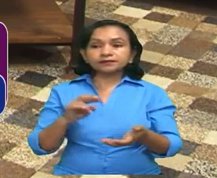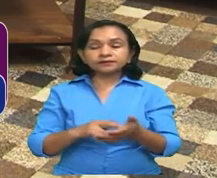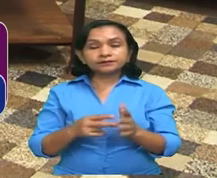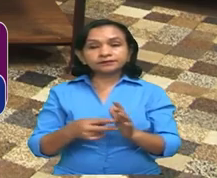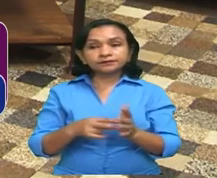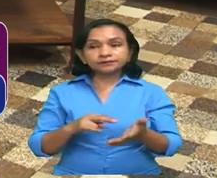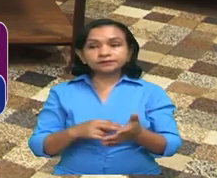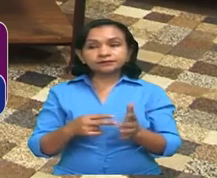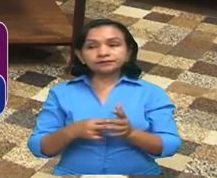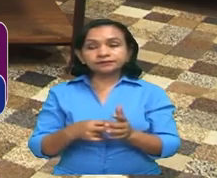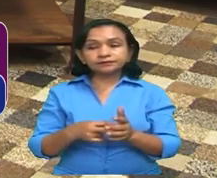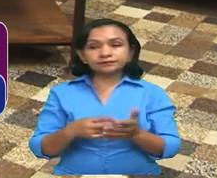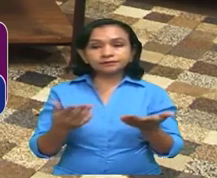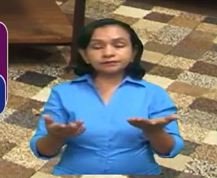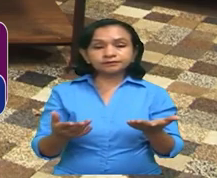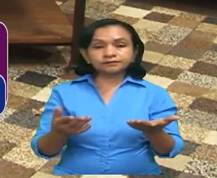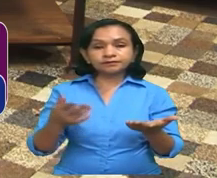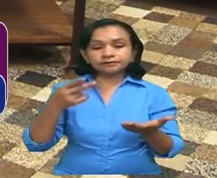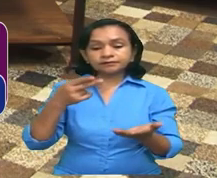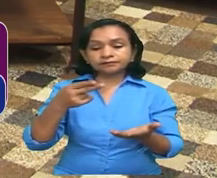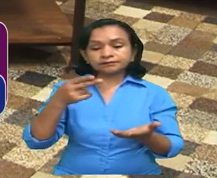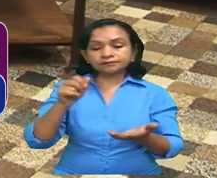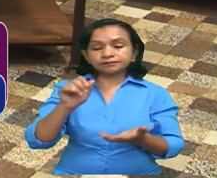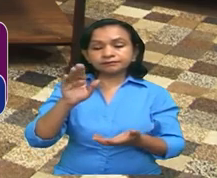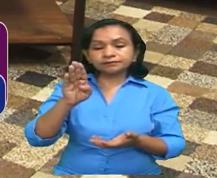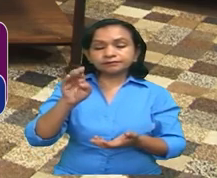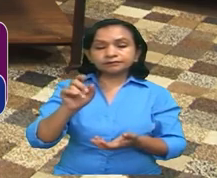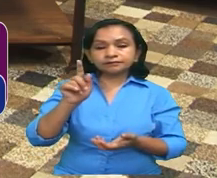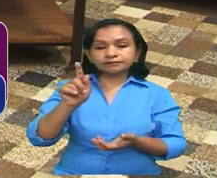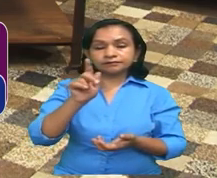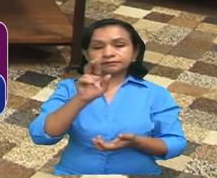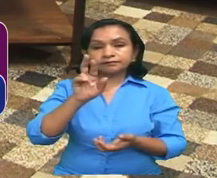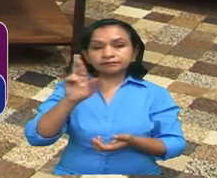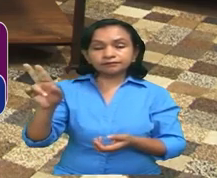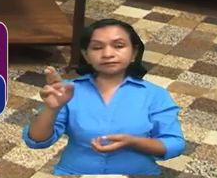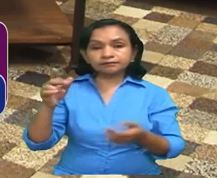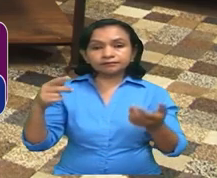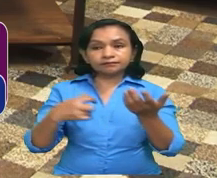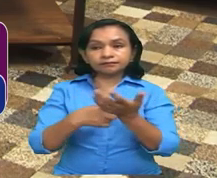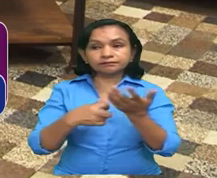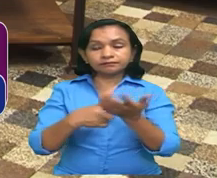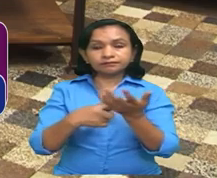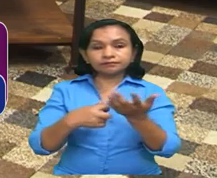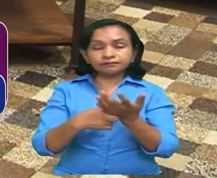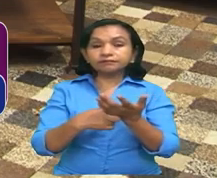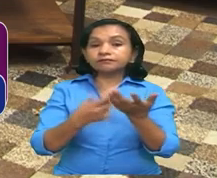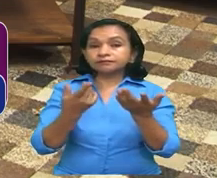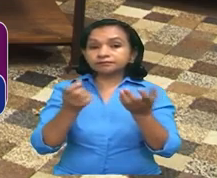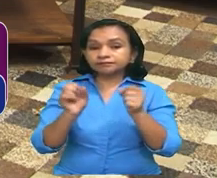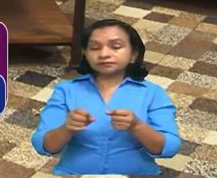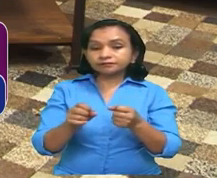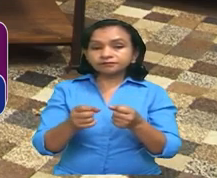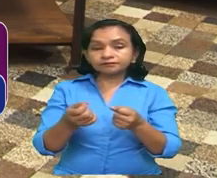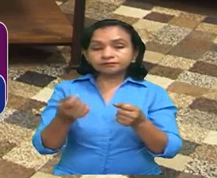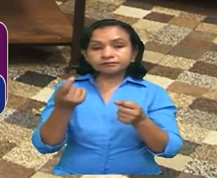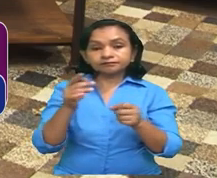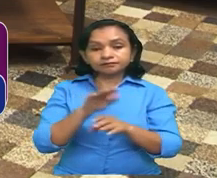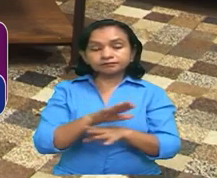planificando su viaje y no tiene tanto tiempo para estar prendiendo los aeropuertos. Es algo realmente